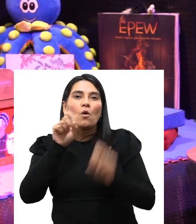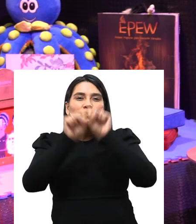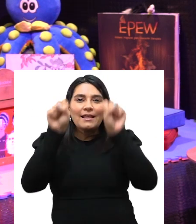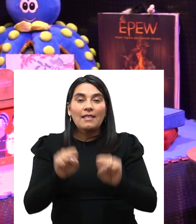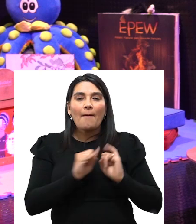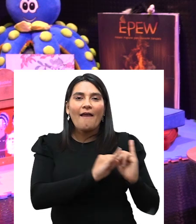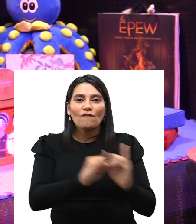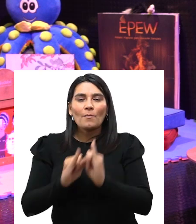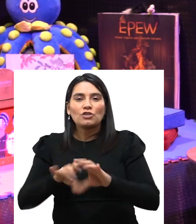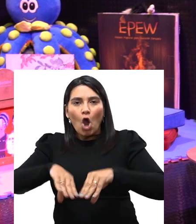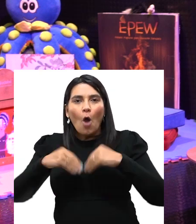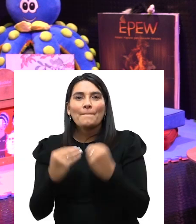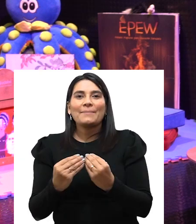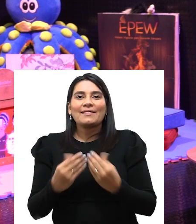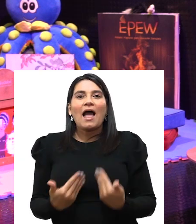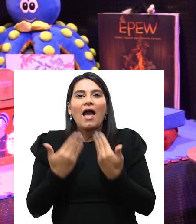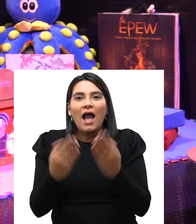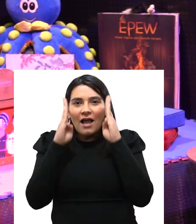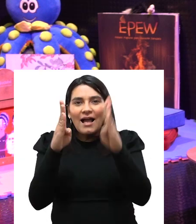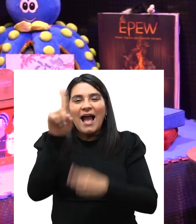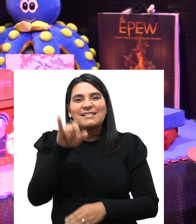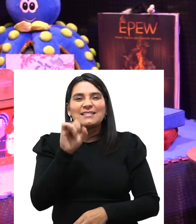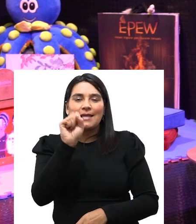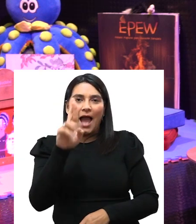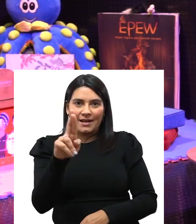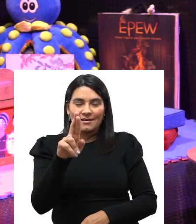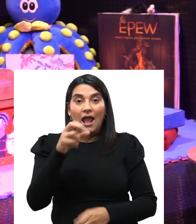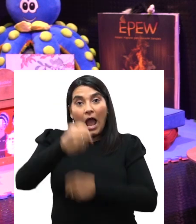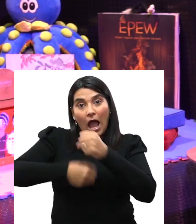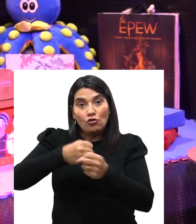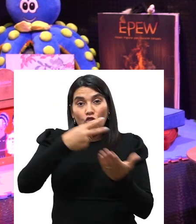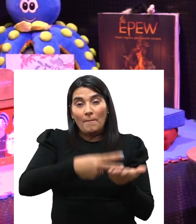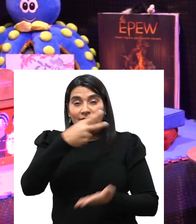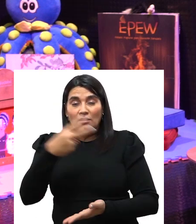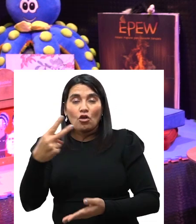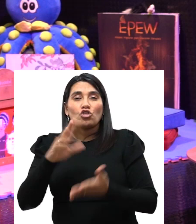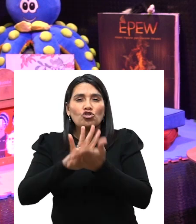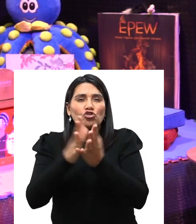información y atención ciudadana, SIAC. Durante el año 2022 acogió un total de